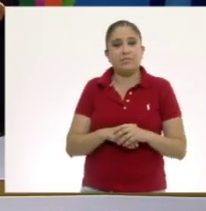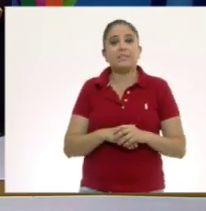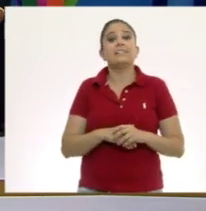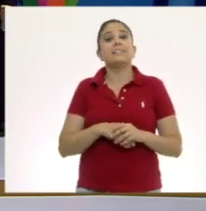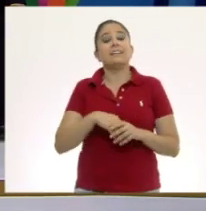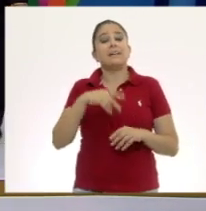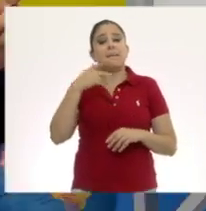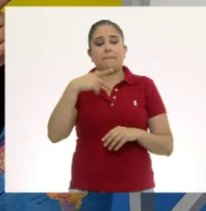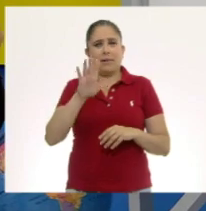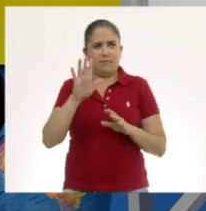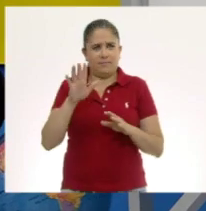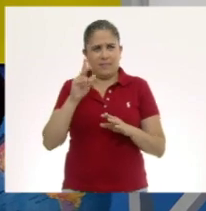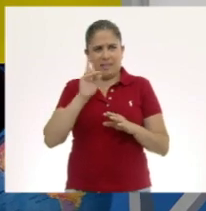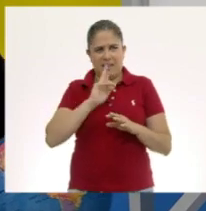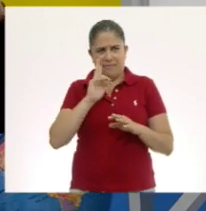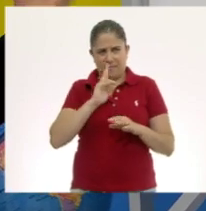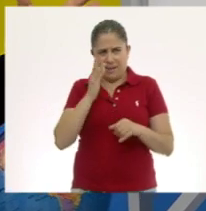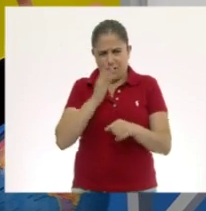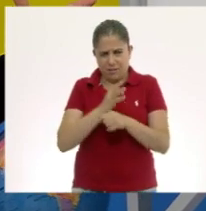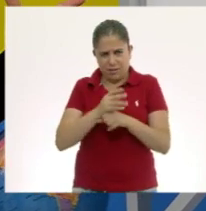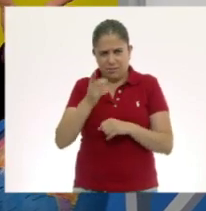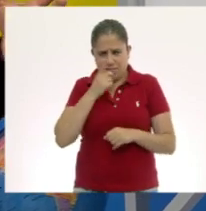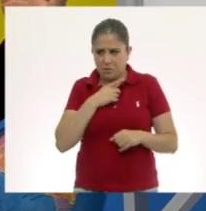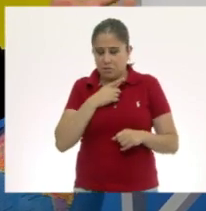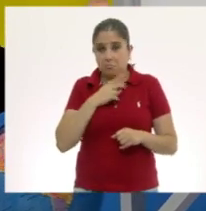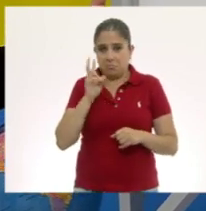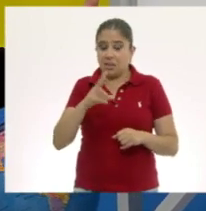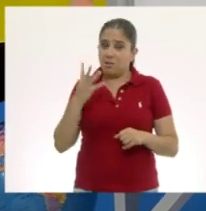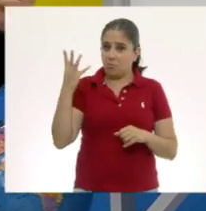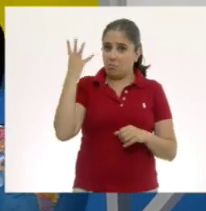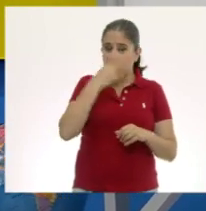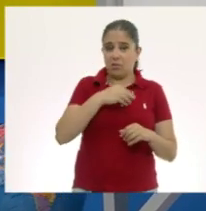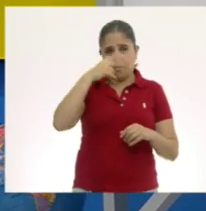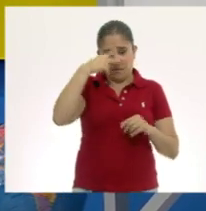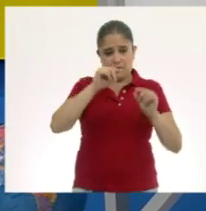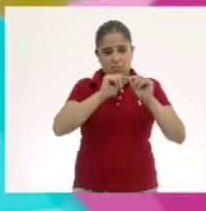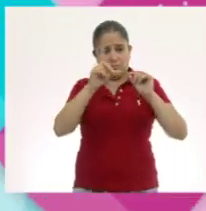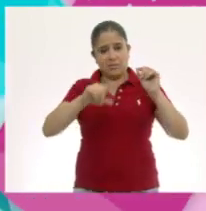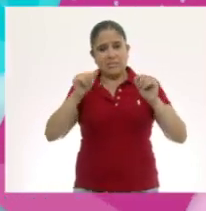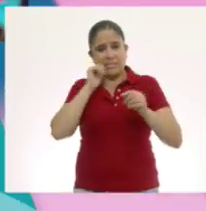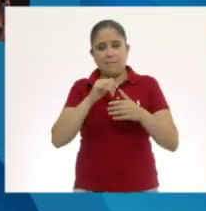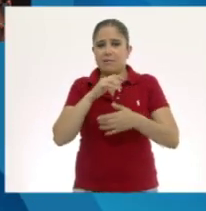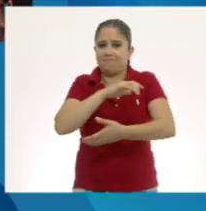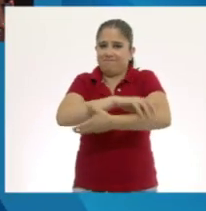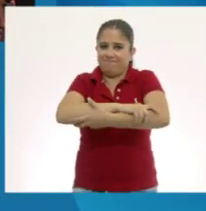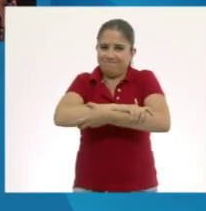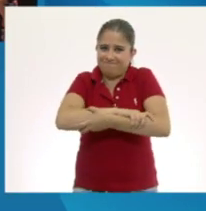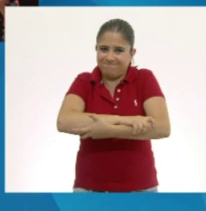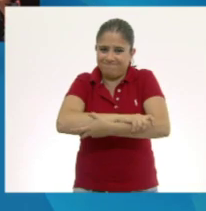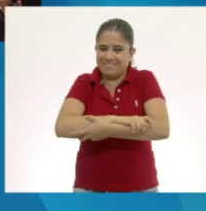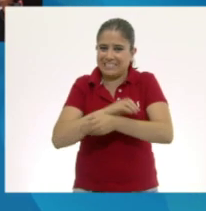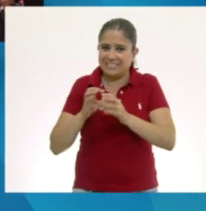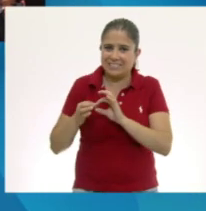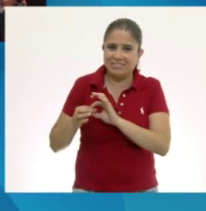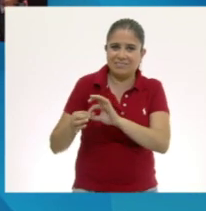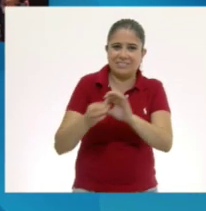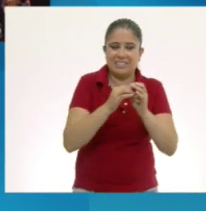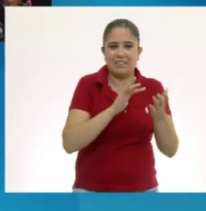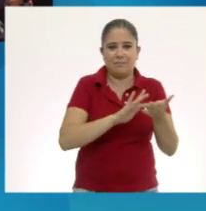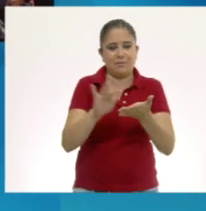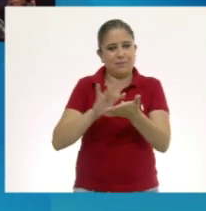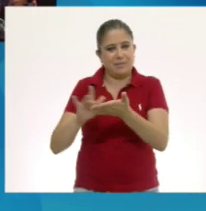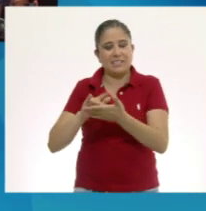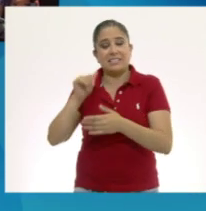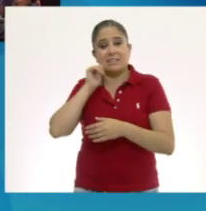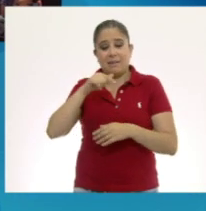por lo que está diciendo ahora, es bonito que México es muy conocido por este tipo de cosas. No, sí, solidarios. Si algo tiene nuestro